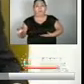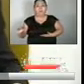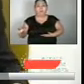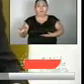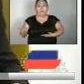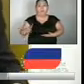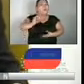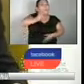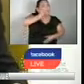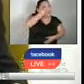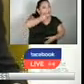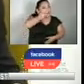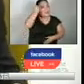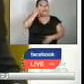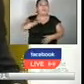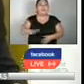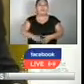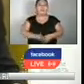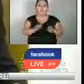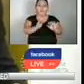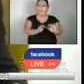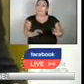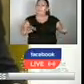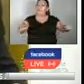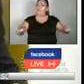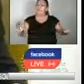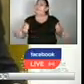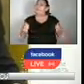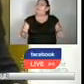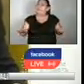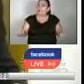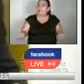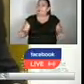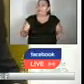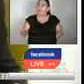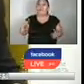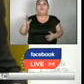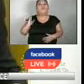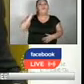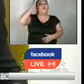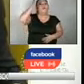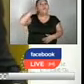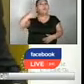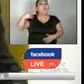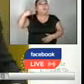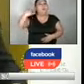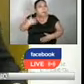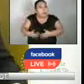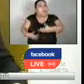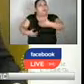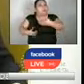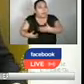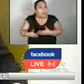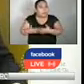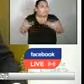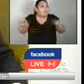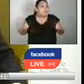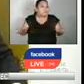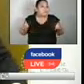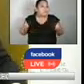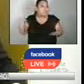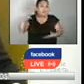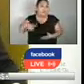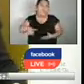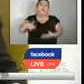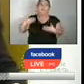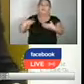los jóvenes, en la niñez, ¿qué es lo que dejaron? Fueron generaciones y generaciones las que perdimos en este país. Y a partir